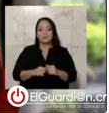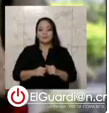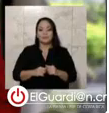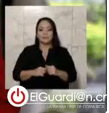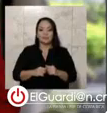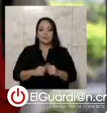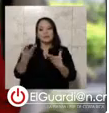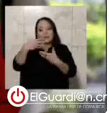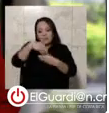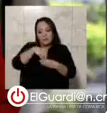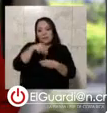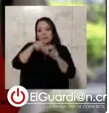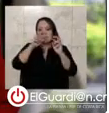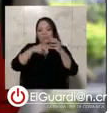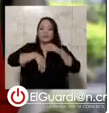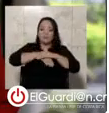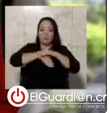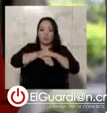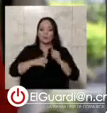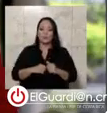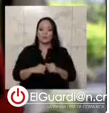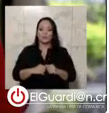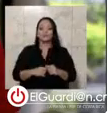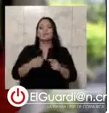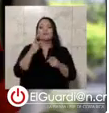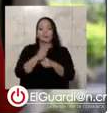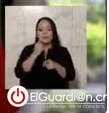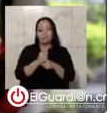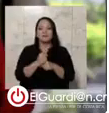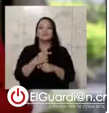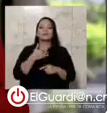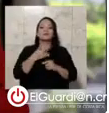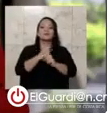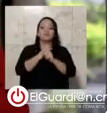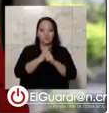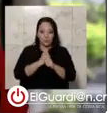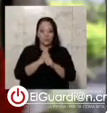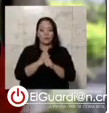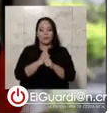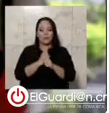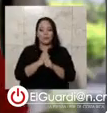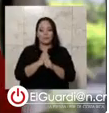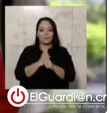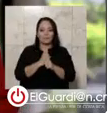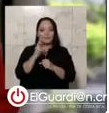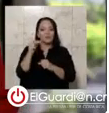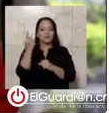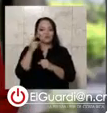están inmersos en el tema de fútbol y efectivamente yo estoy segura que no solo